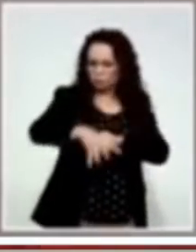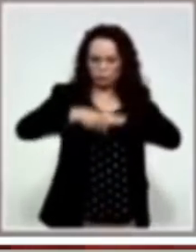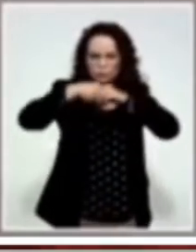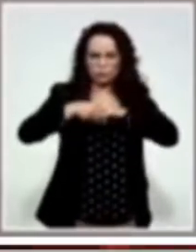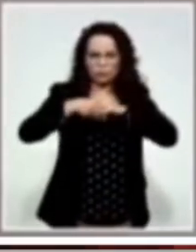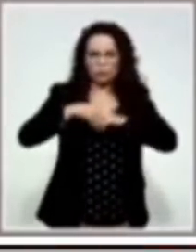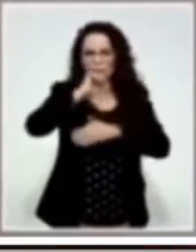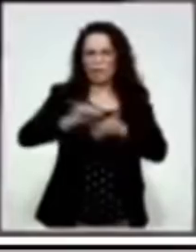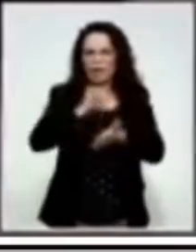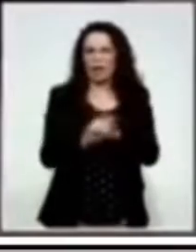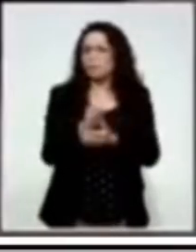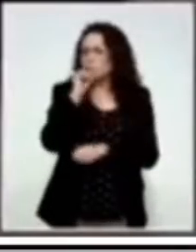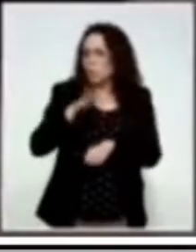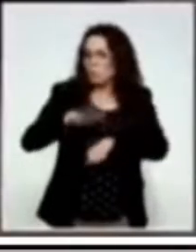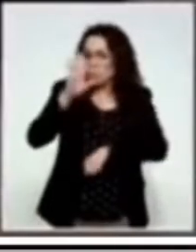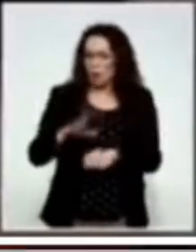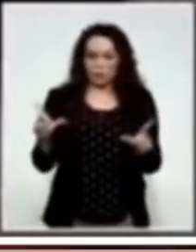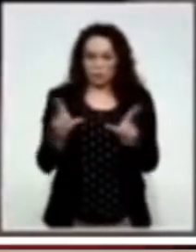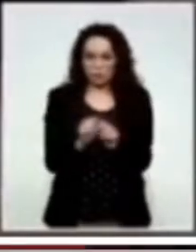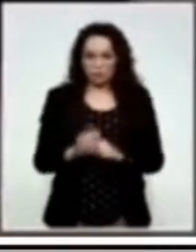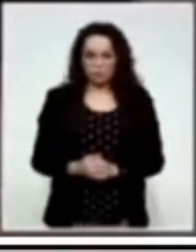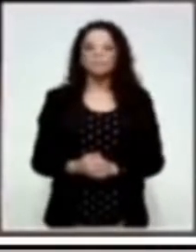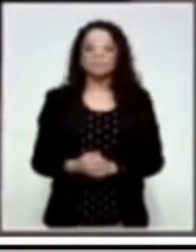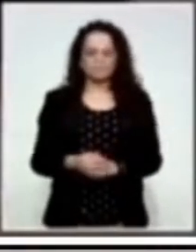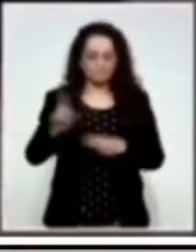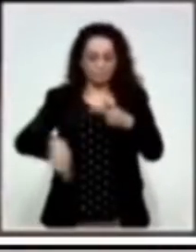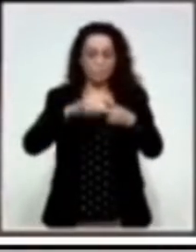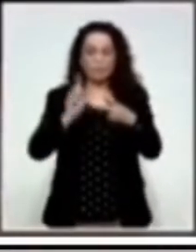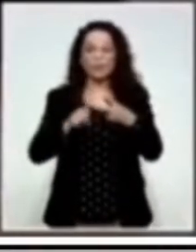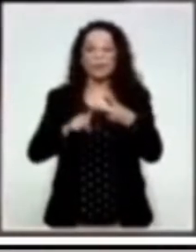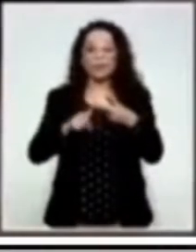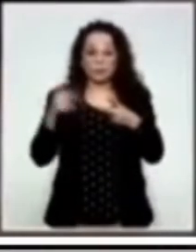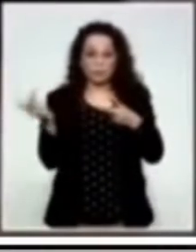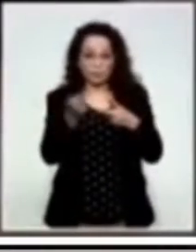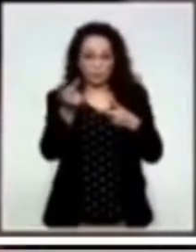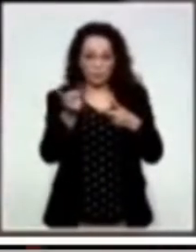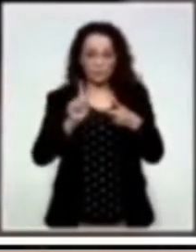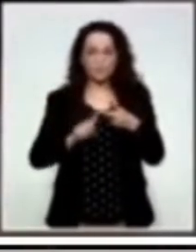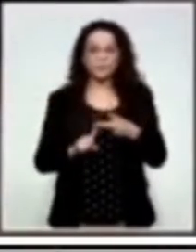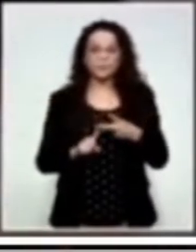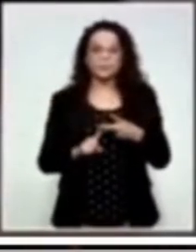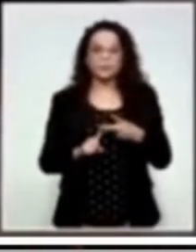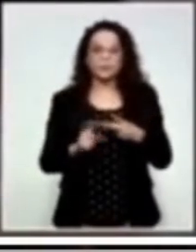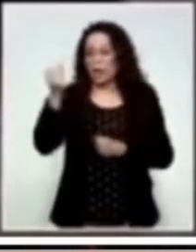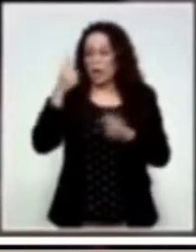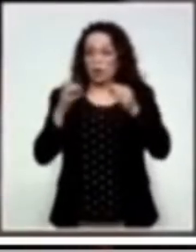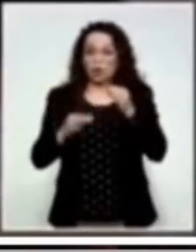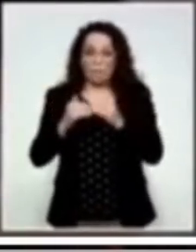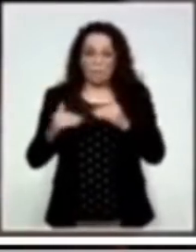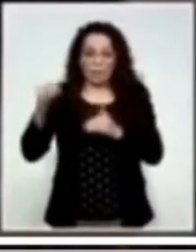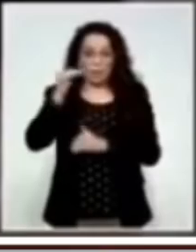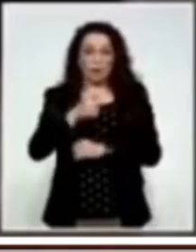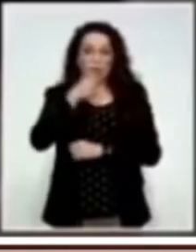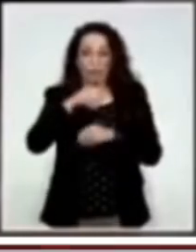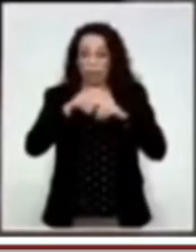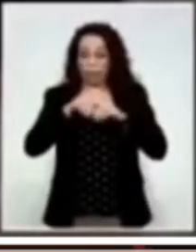todo. Y la segunda tiene que ver justamente con este anuncio que hicieron algunos ministros de emitir